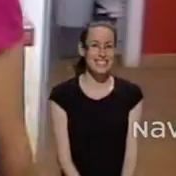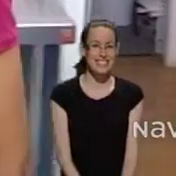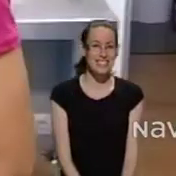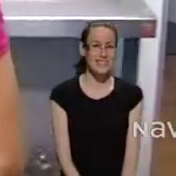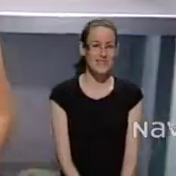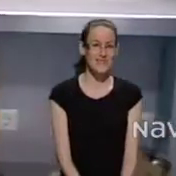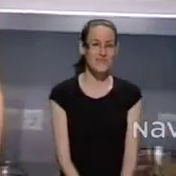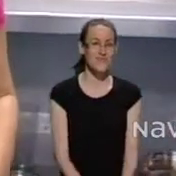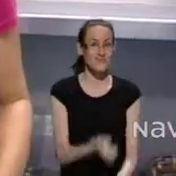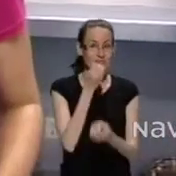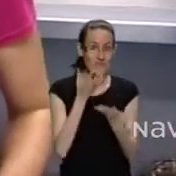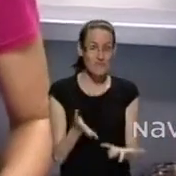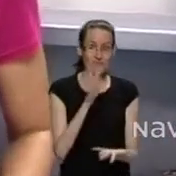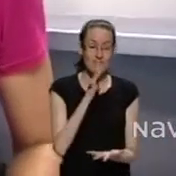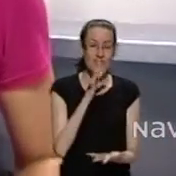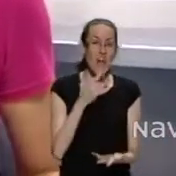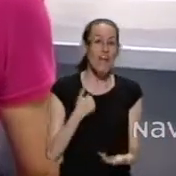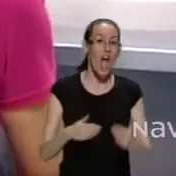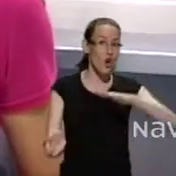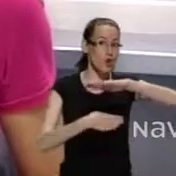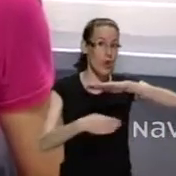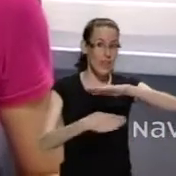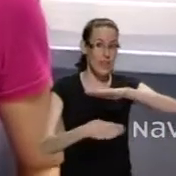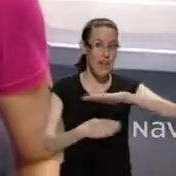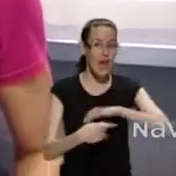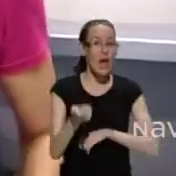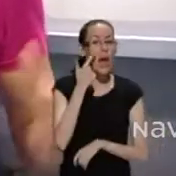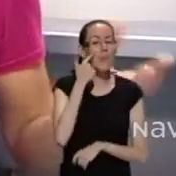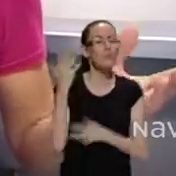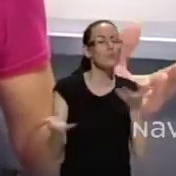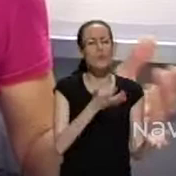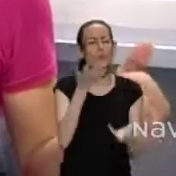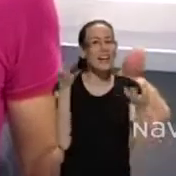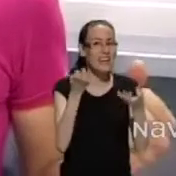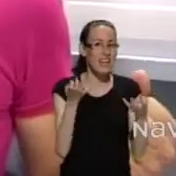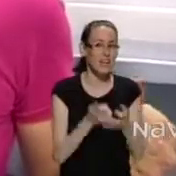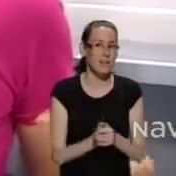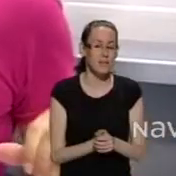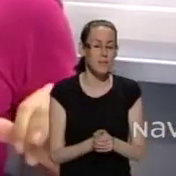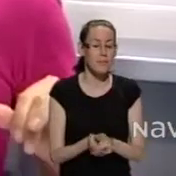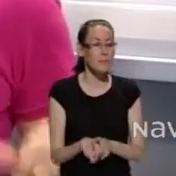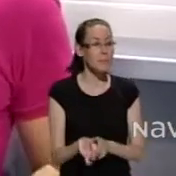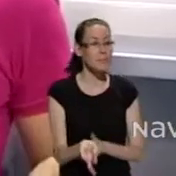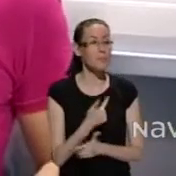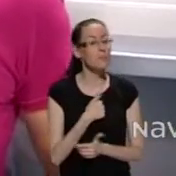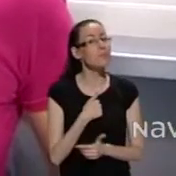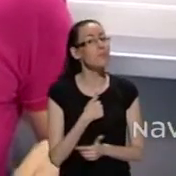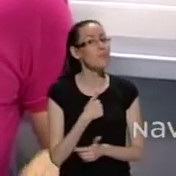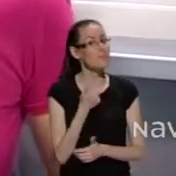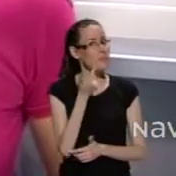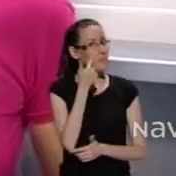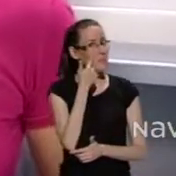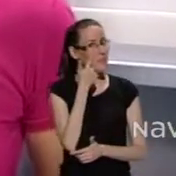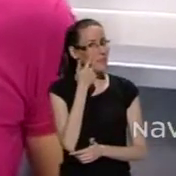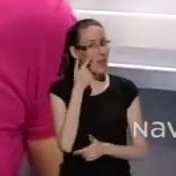Bueno, ya estamos en la cocina y ¿qué es lo que nos vas a cocinar? Pues mira, lo que voy a hacer es enseñaros cómo